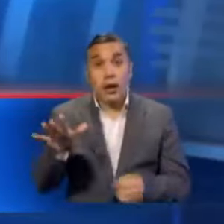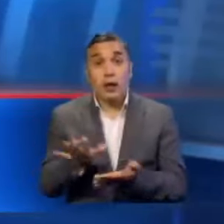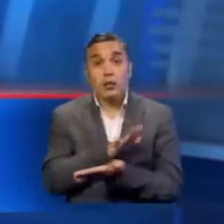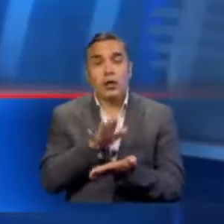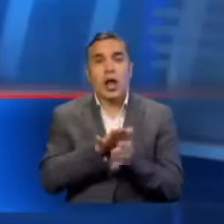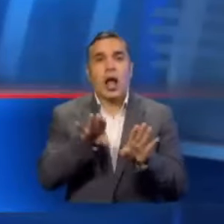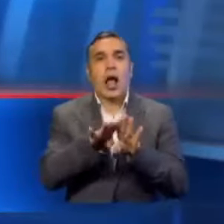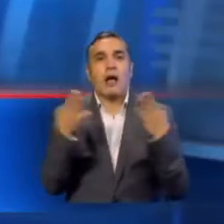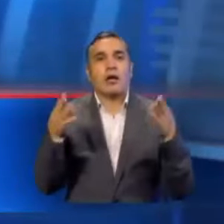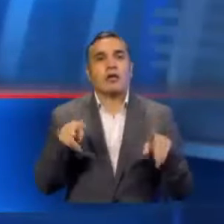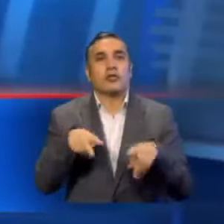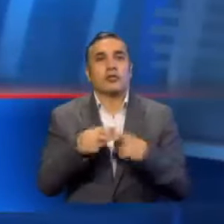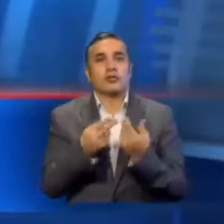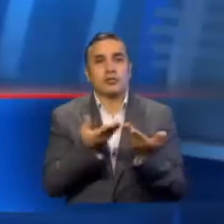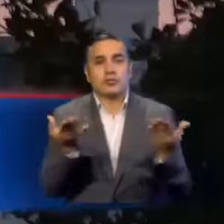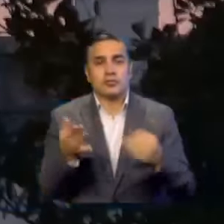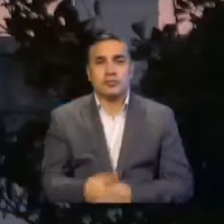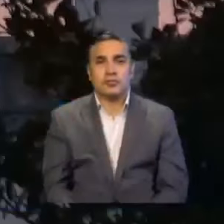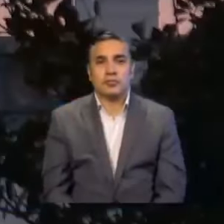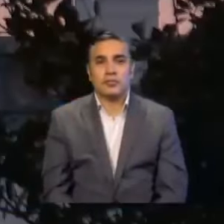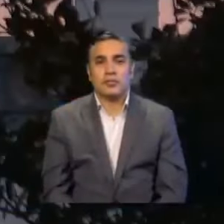reabrieron.